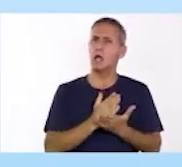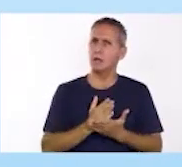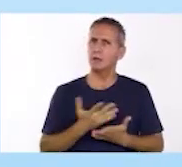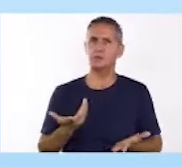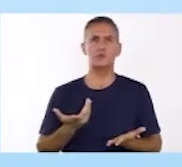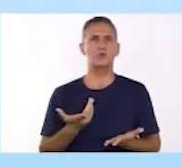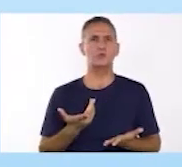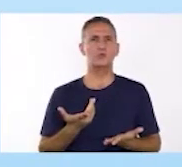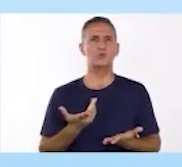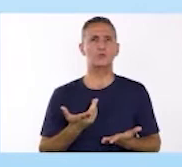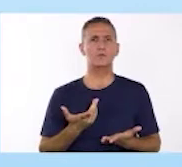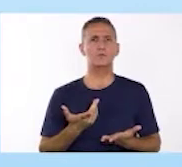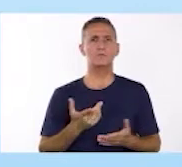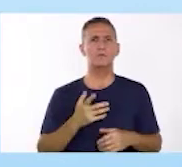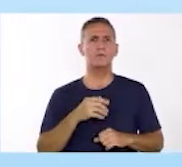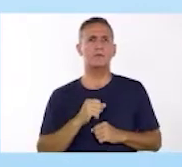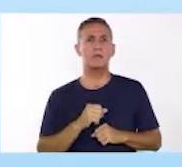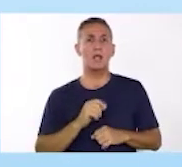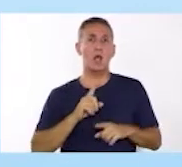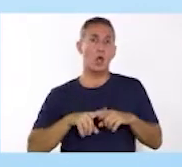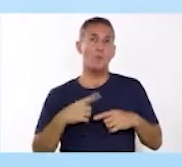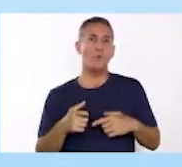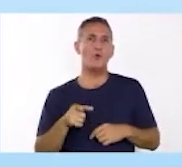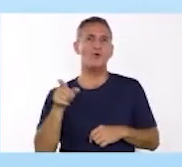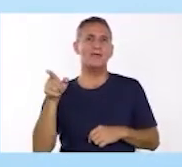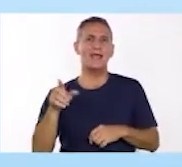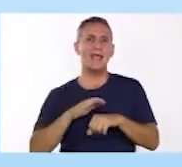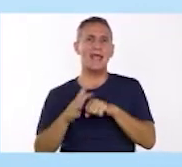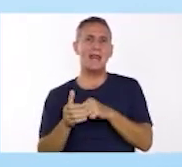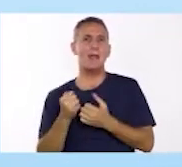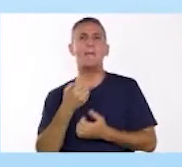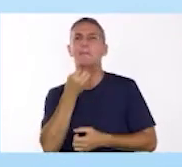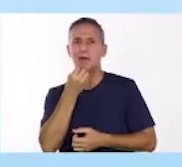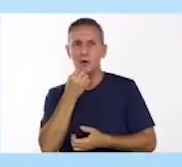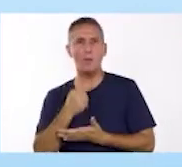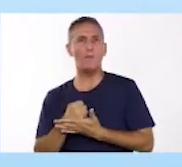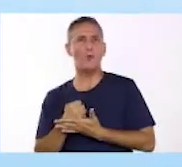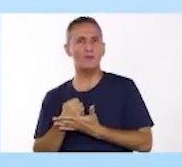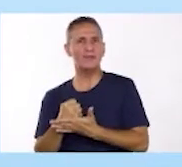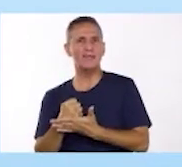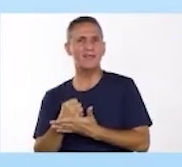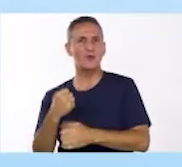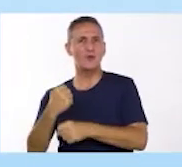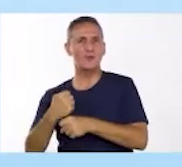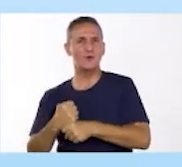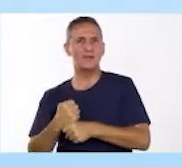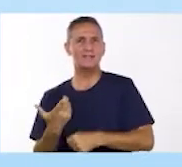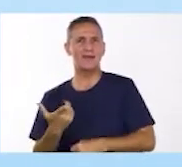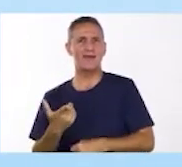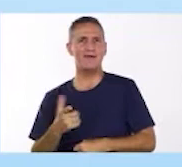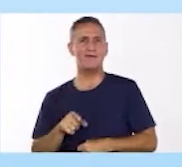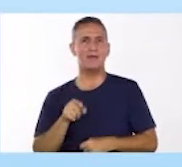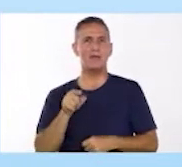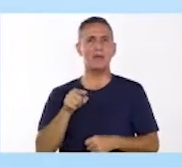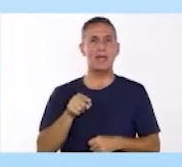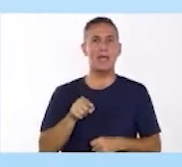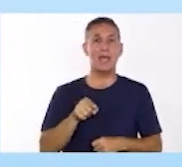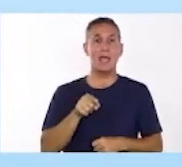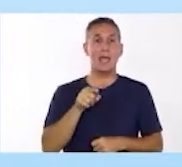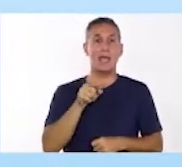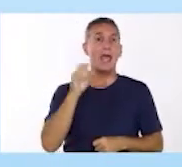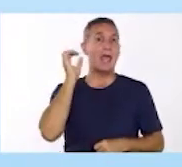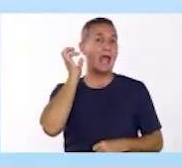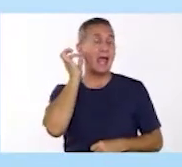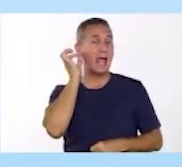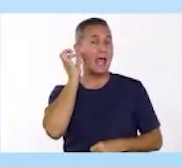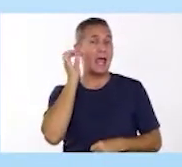estudia a costa de quién, de ese sustento que le está dando su hermano. Ella toma la